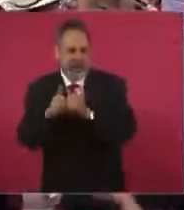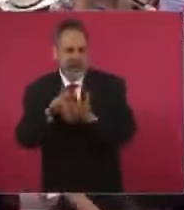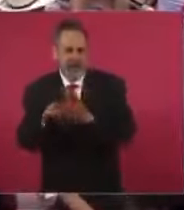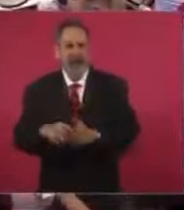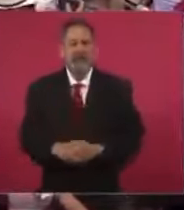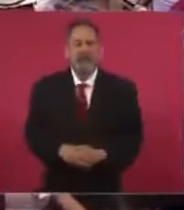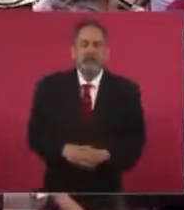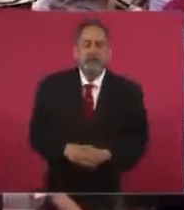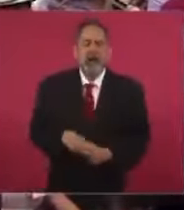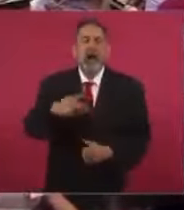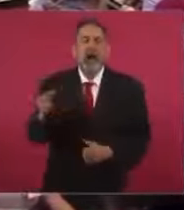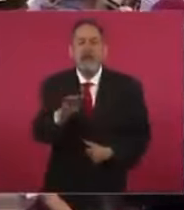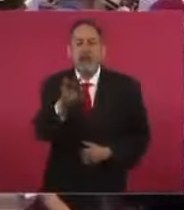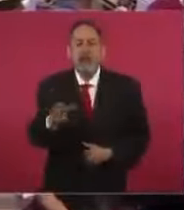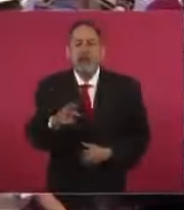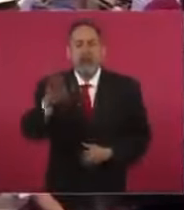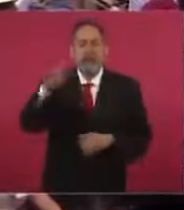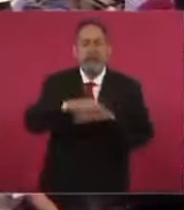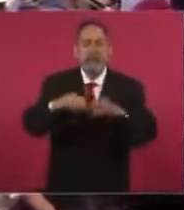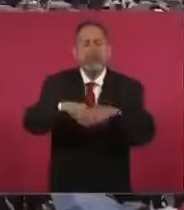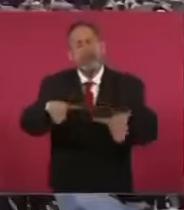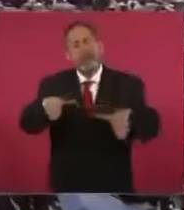Abstenciones. Que levanten la mano.